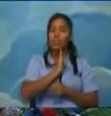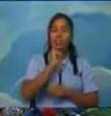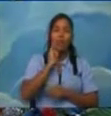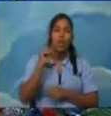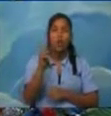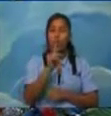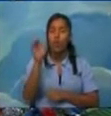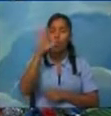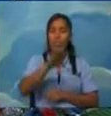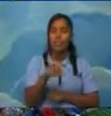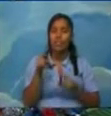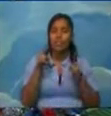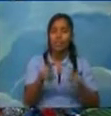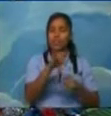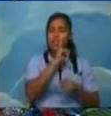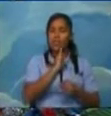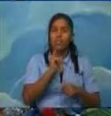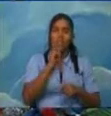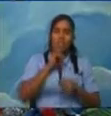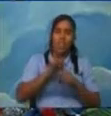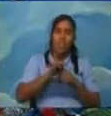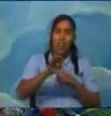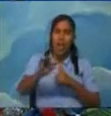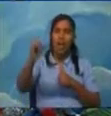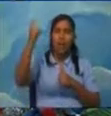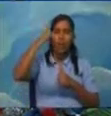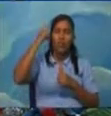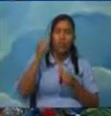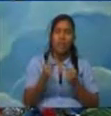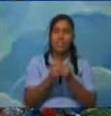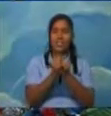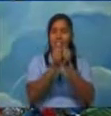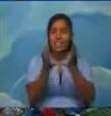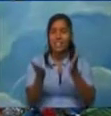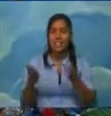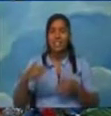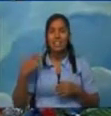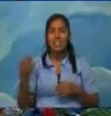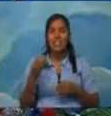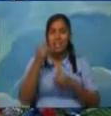ella largos días, sin que seáis